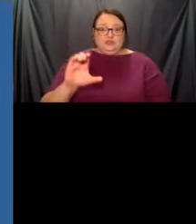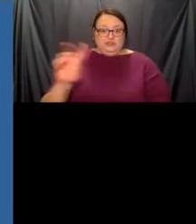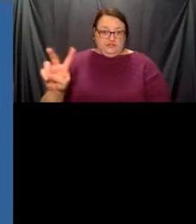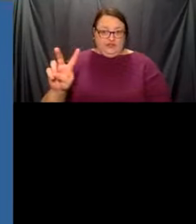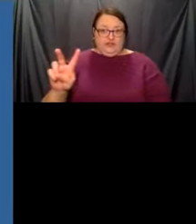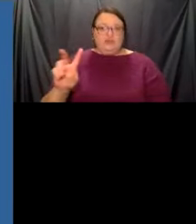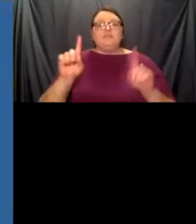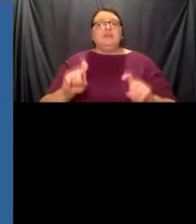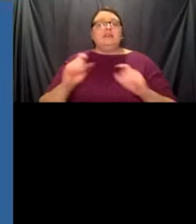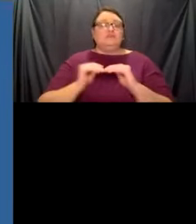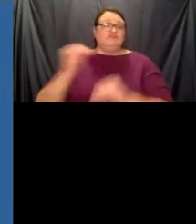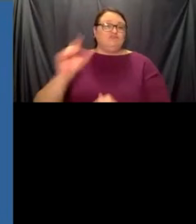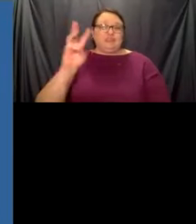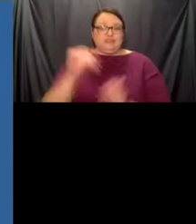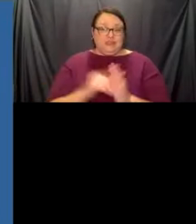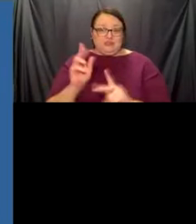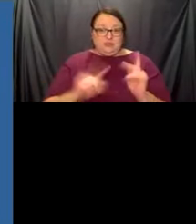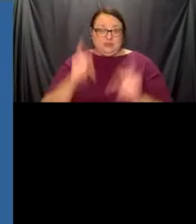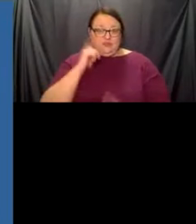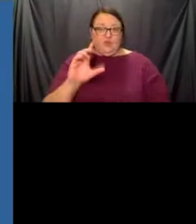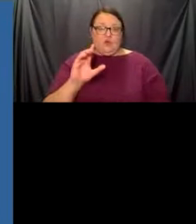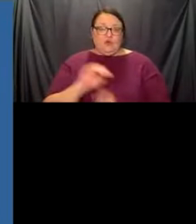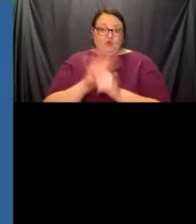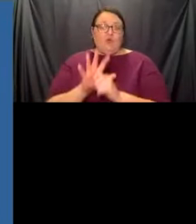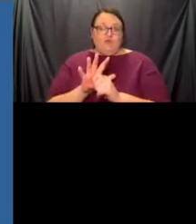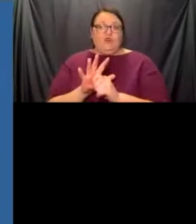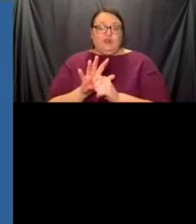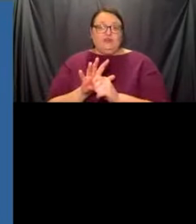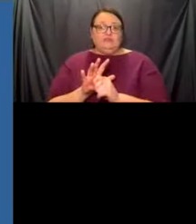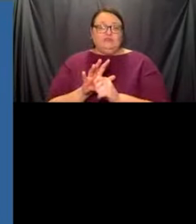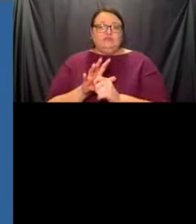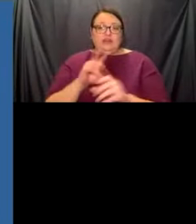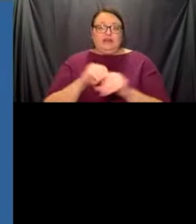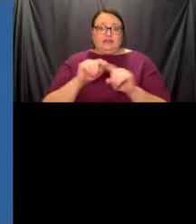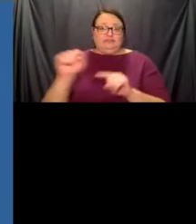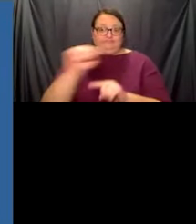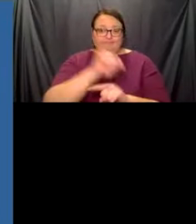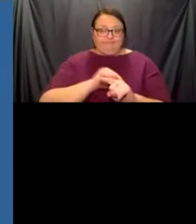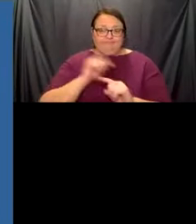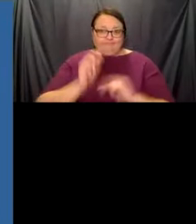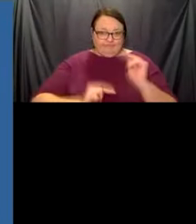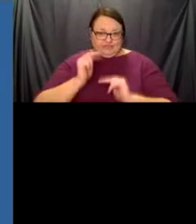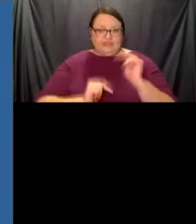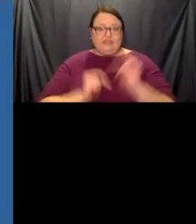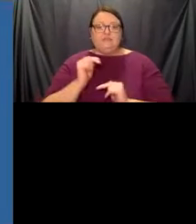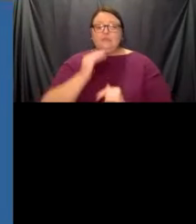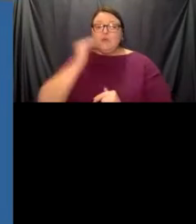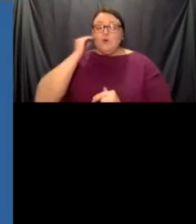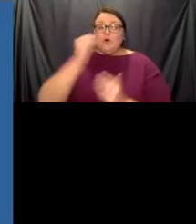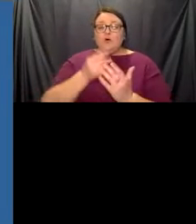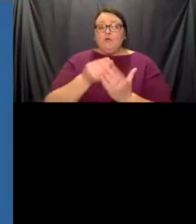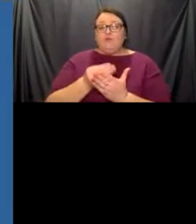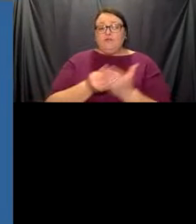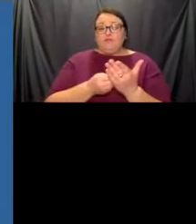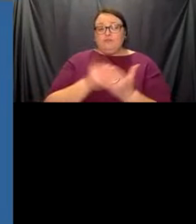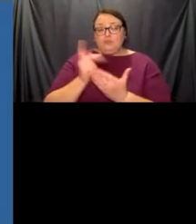de pruebas de COVID en One World Health Center. Este programa sirvió a la mayor parte de esta categoría, evaluando